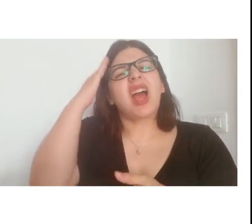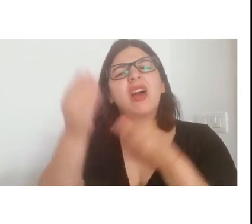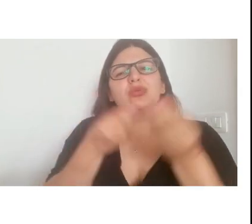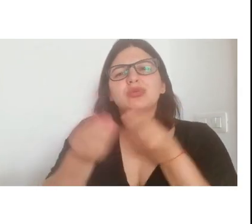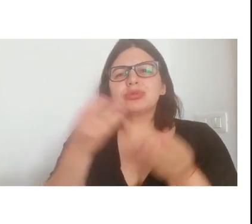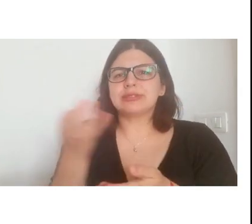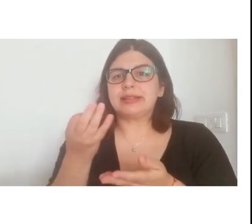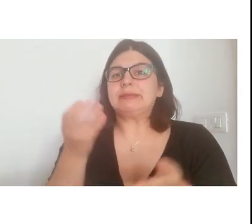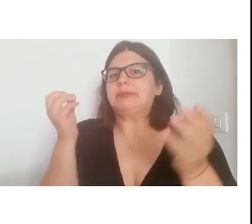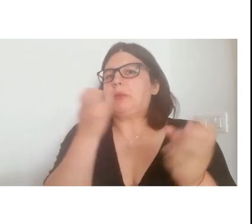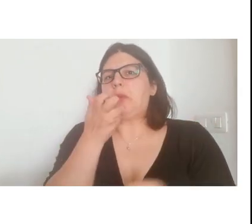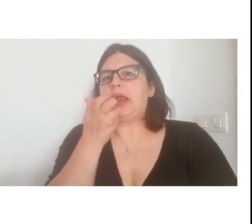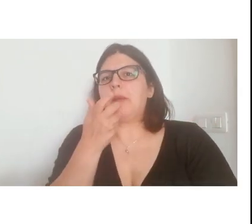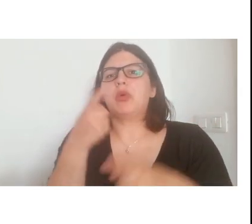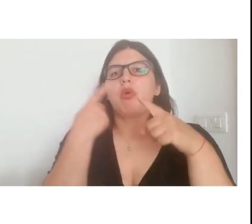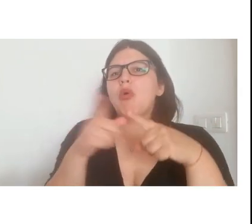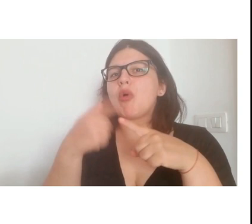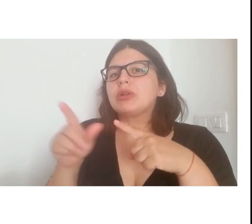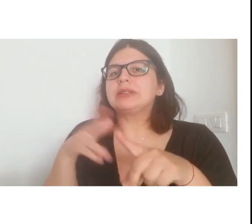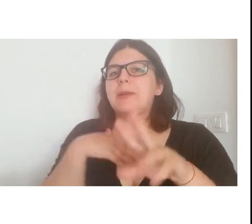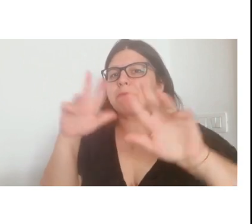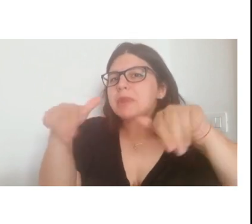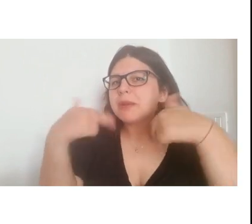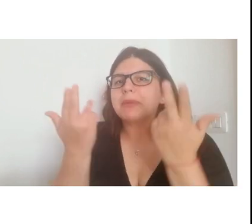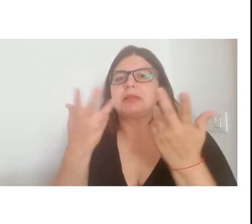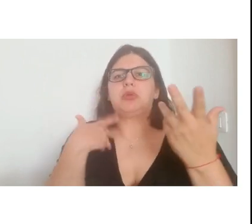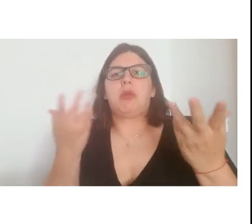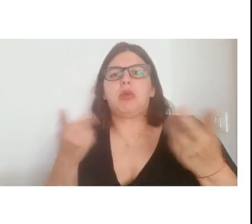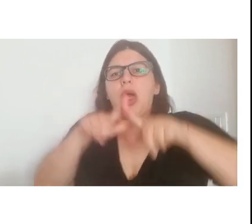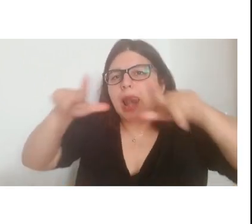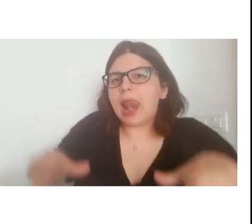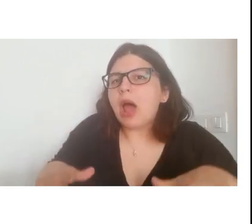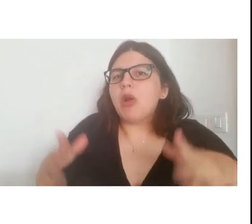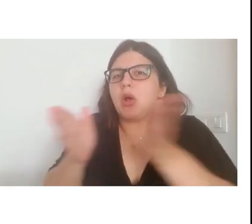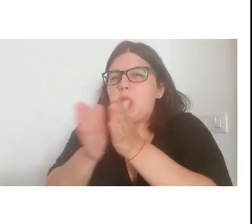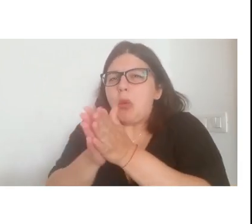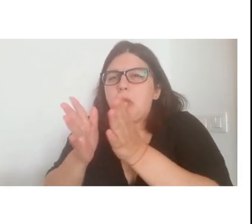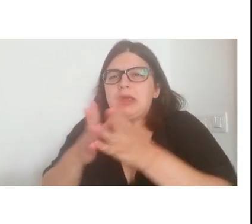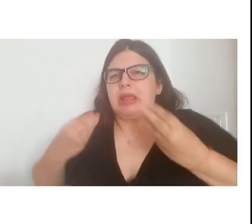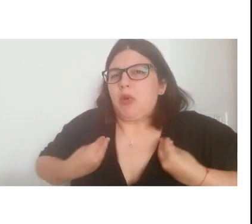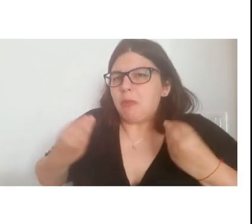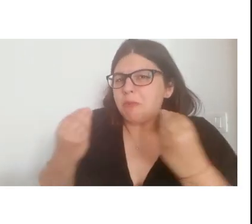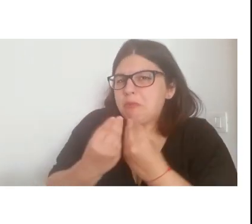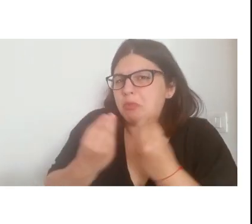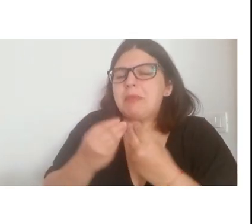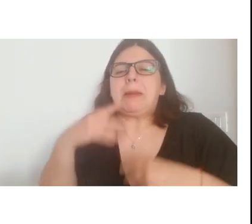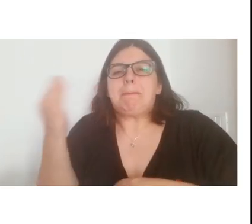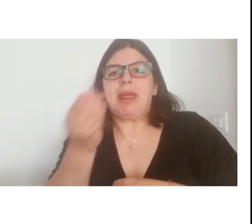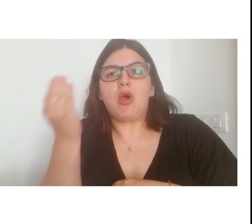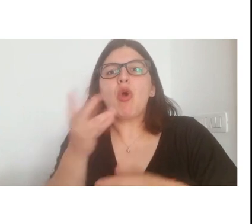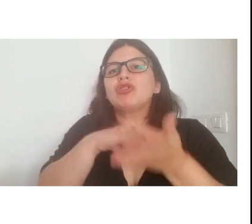traballaránse aqueles aspectos que permitirán mellorar a convivencia na aula e máis no centro, técnicas de